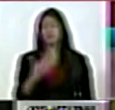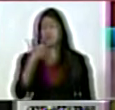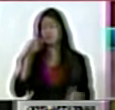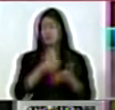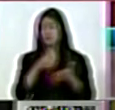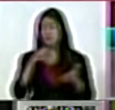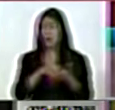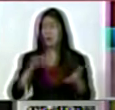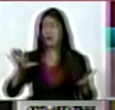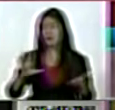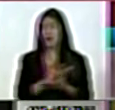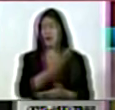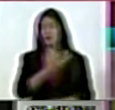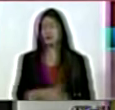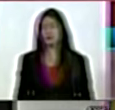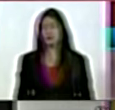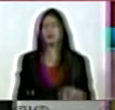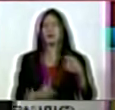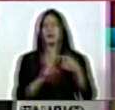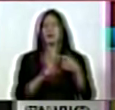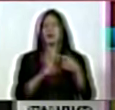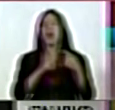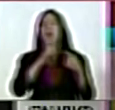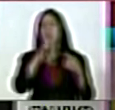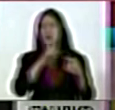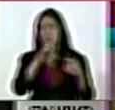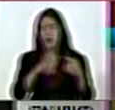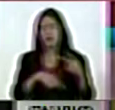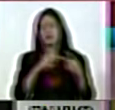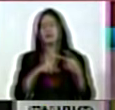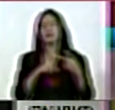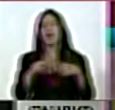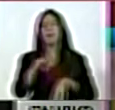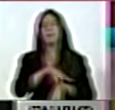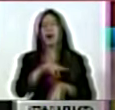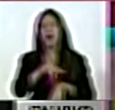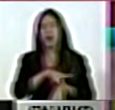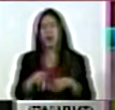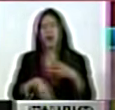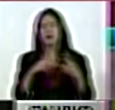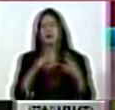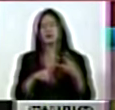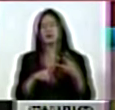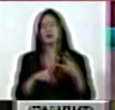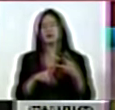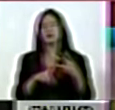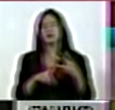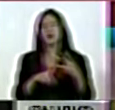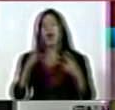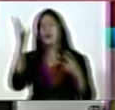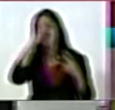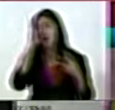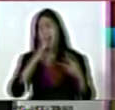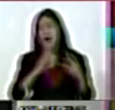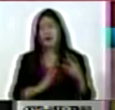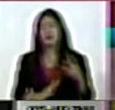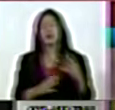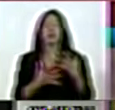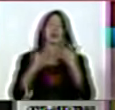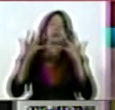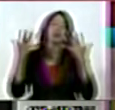Estado. Honduras, Mel Zelaya, Paraguay, el padre Fernando Lugo, y Brasil, la